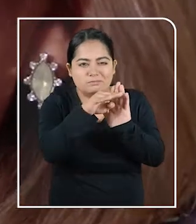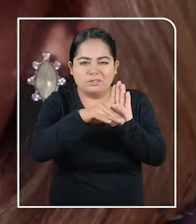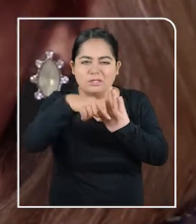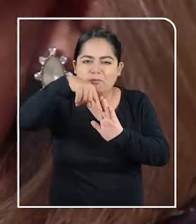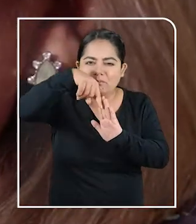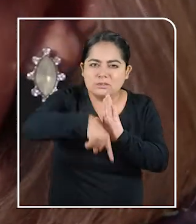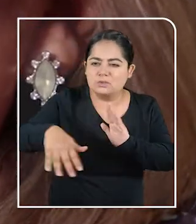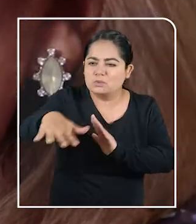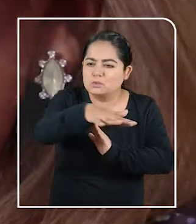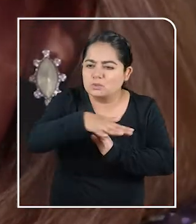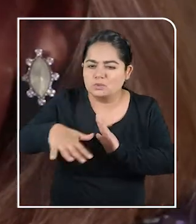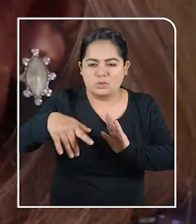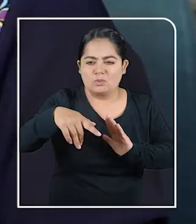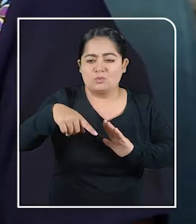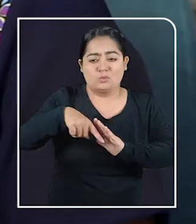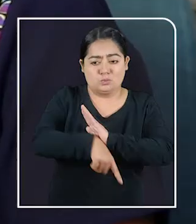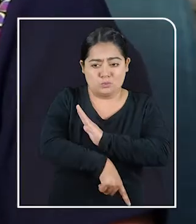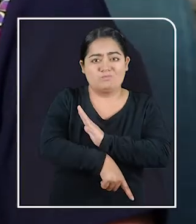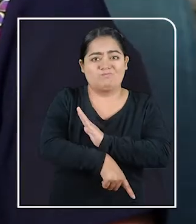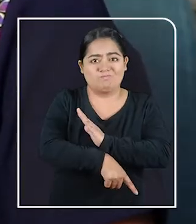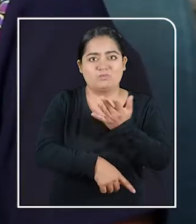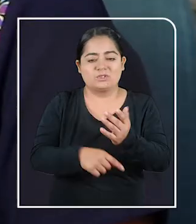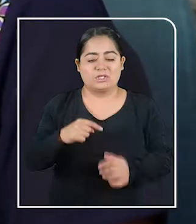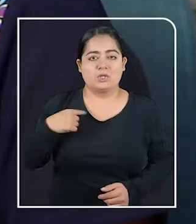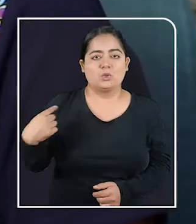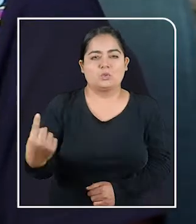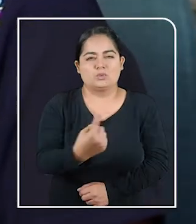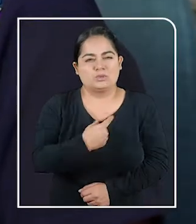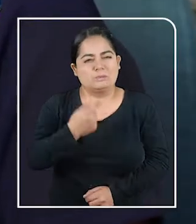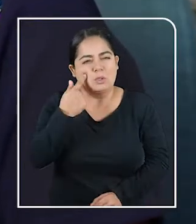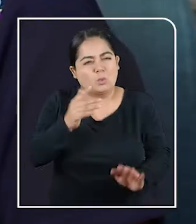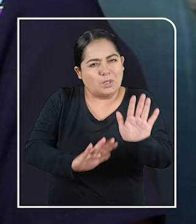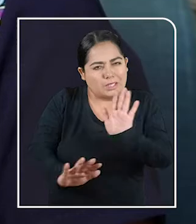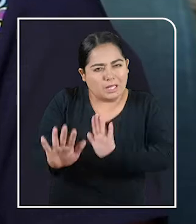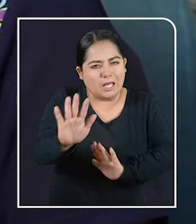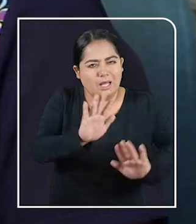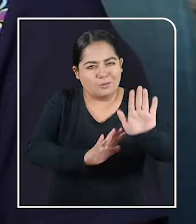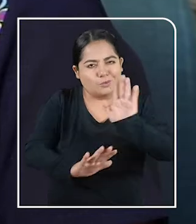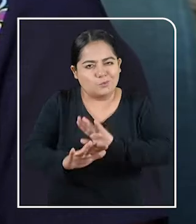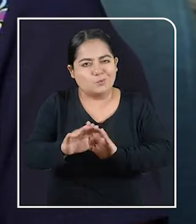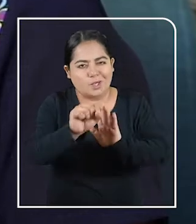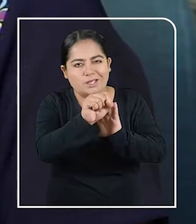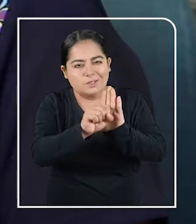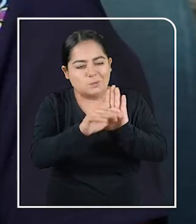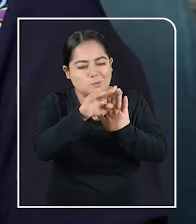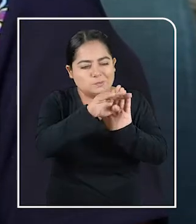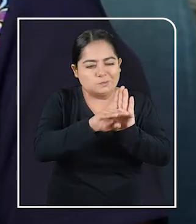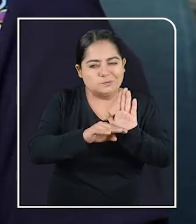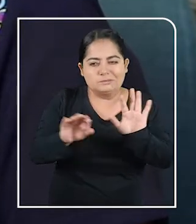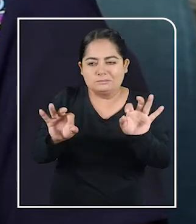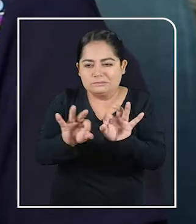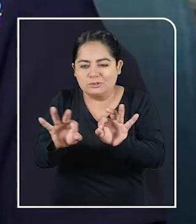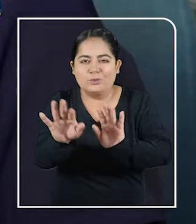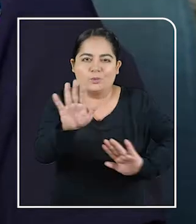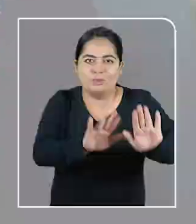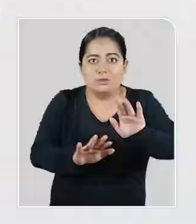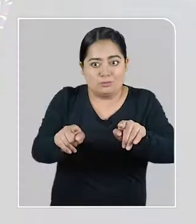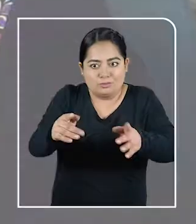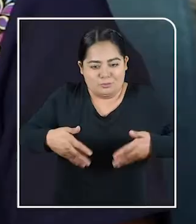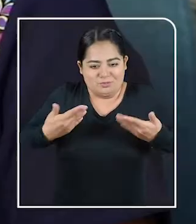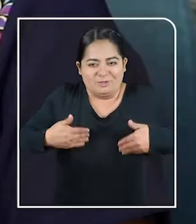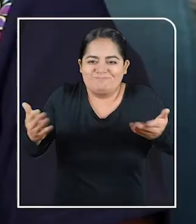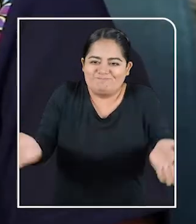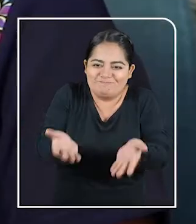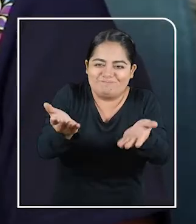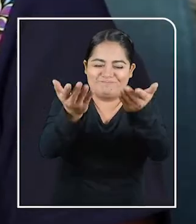fondo en la realidad que ellos vivían. Entonces teníamos que tener también ese cuidado y entusiasmarlos.